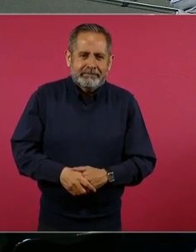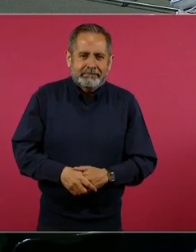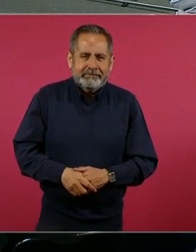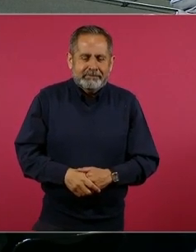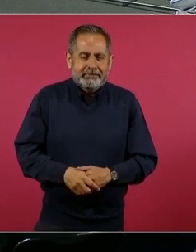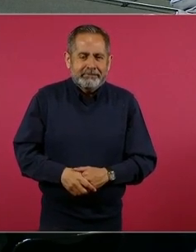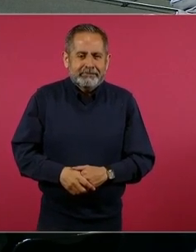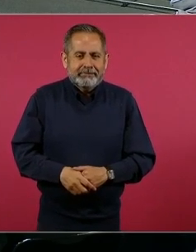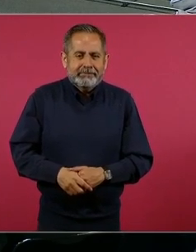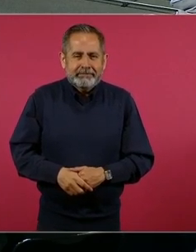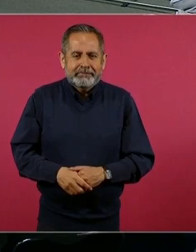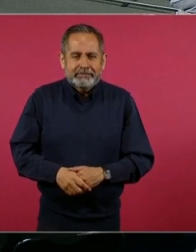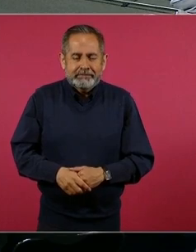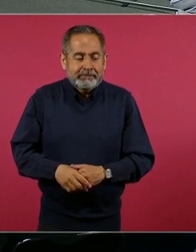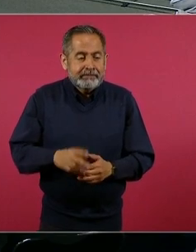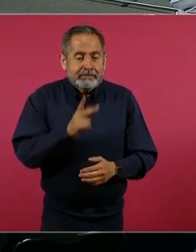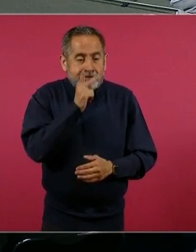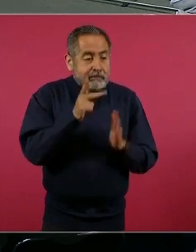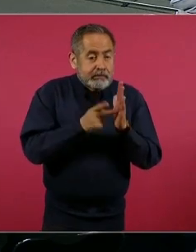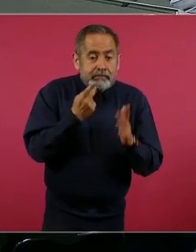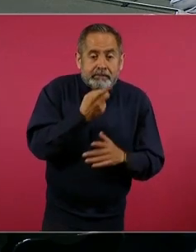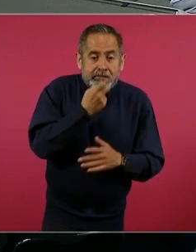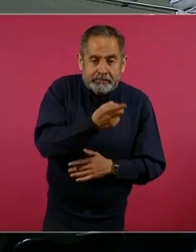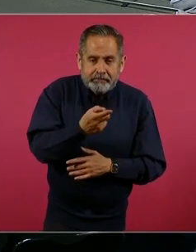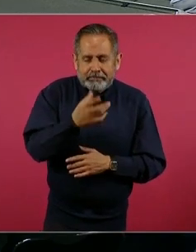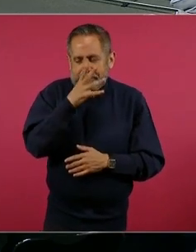No puedo repetir eso, pero.